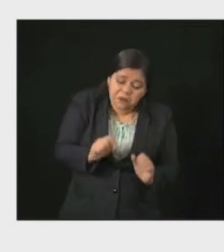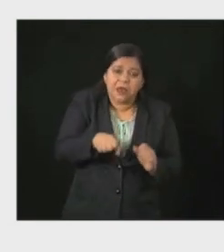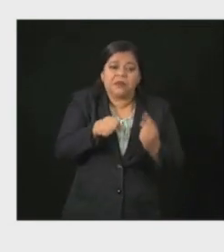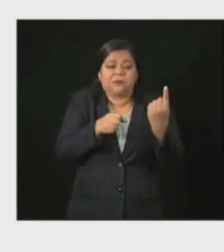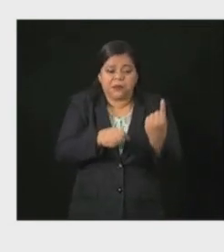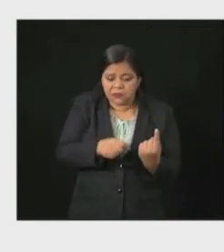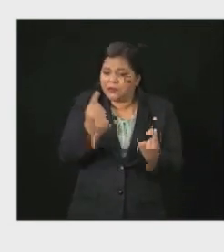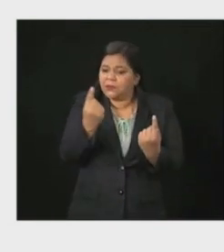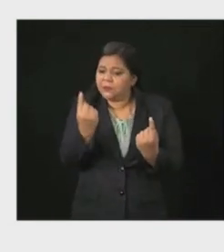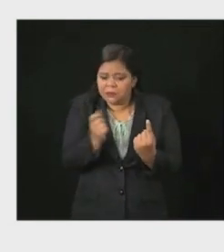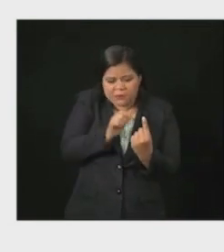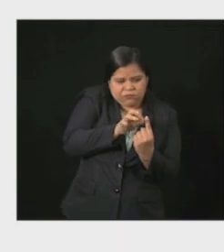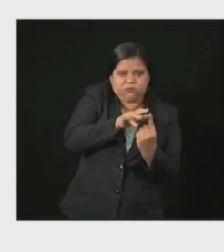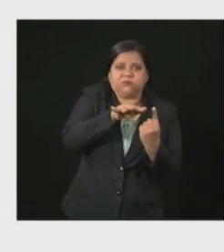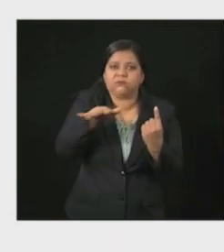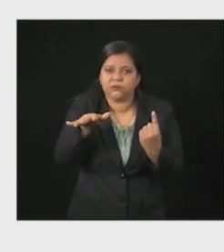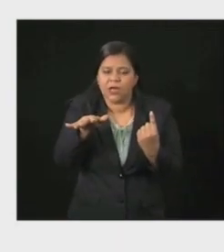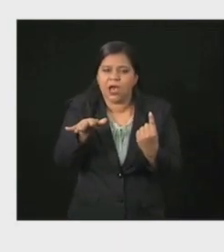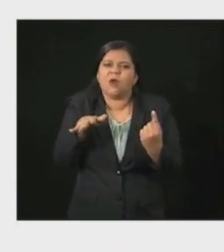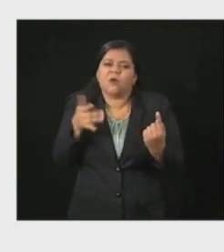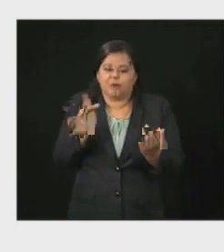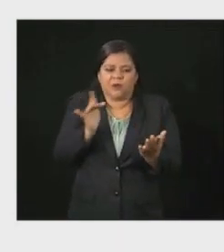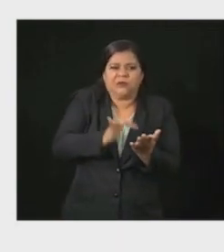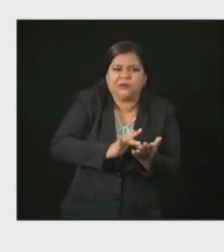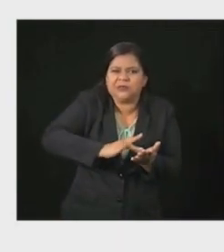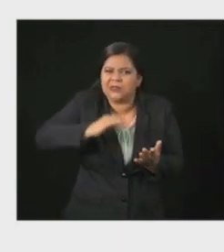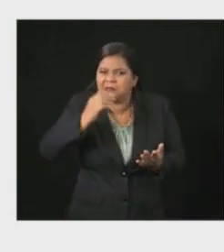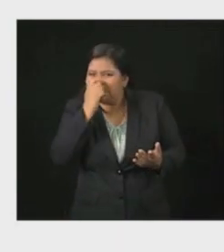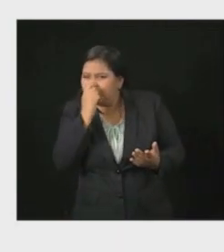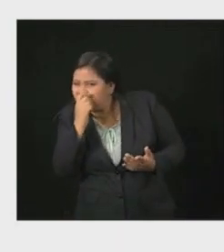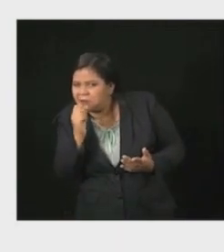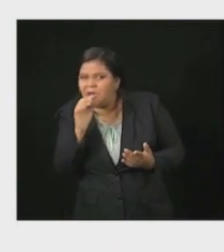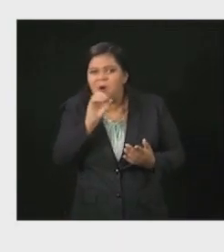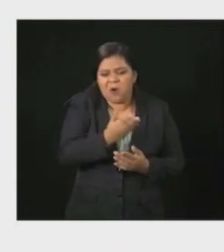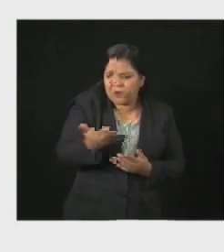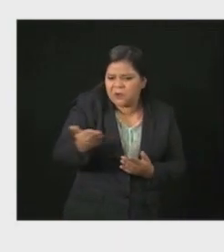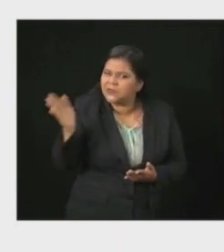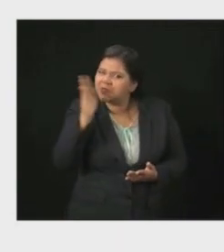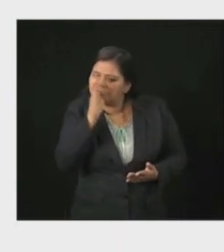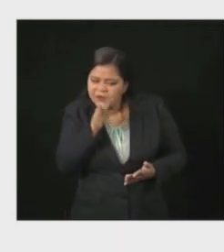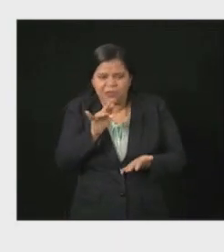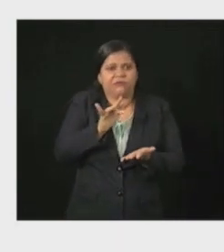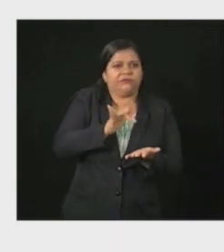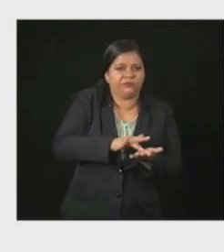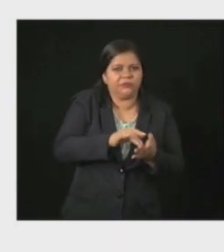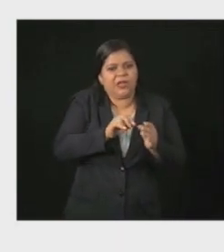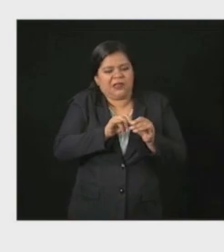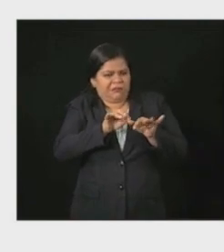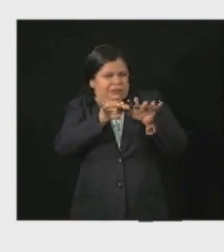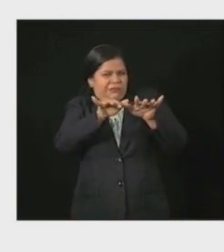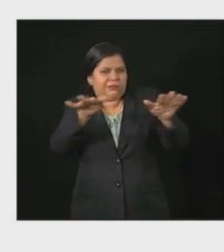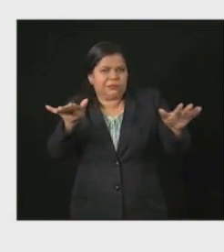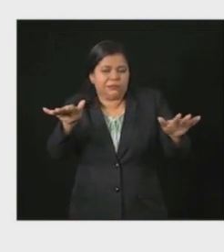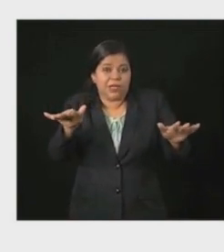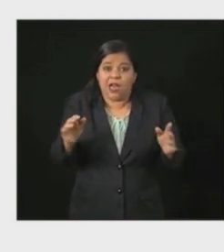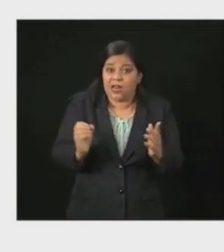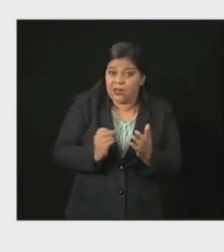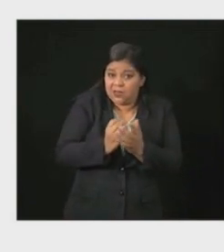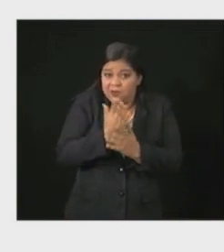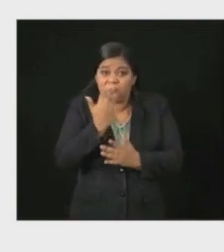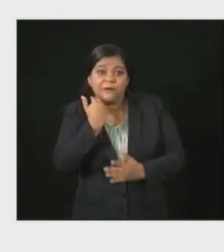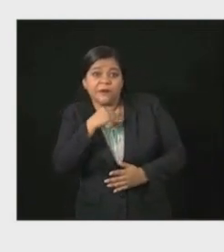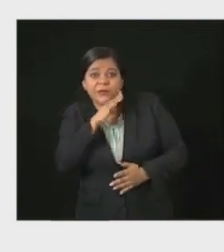de transferencias. Sí, y eso era bien importante dejarlo claro, porque también se puede prestar para